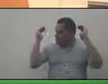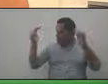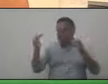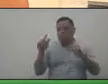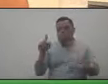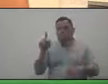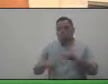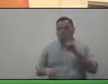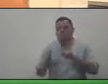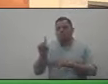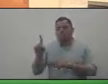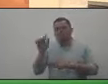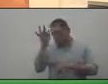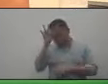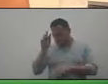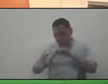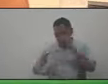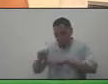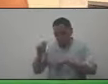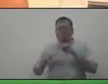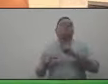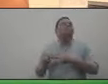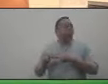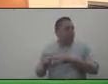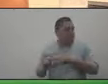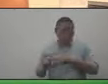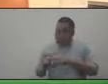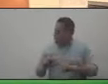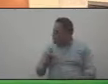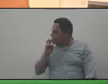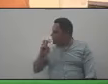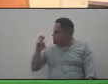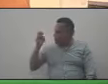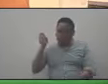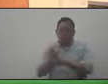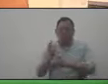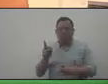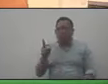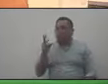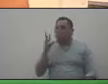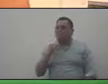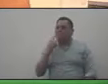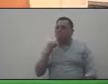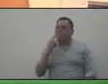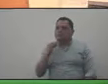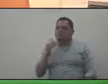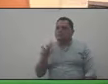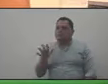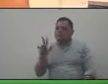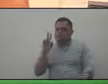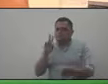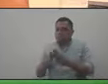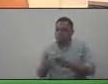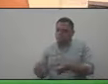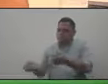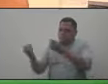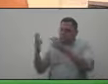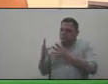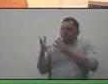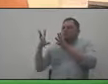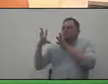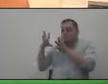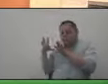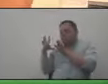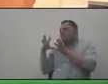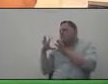sacar un hospital adelante? Esto es una tarea titánica, esto quienes lo conocemos y lo hemos echado encima es la tarea, sabemos lo que